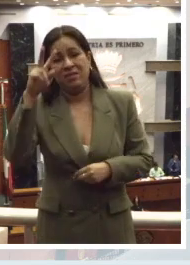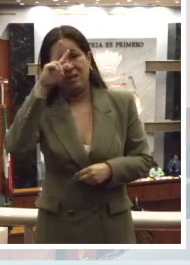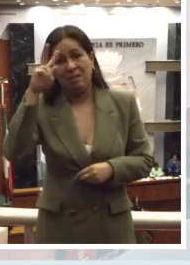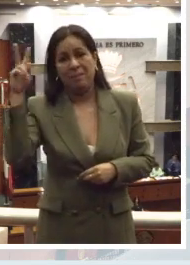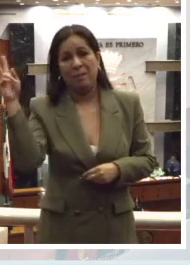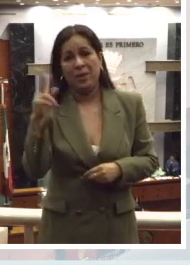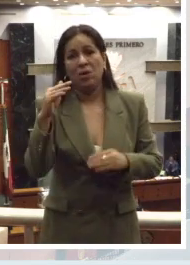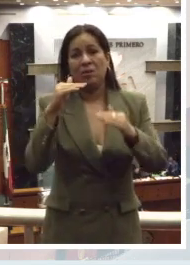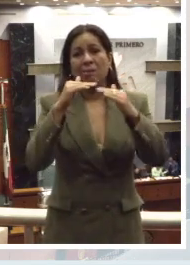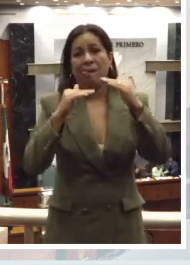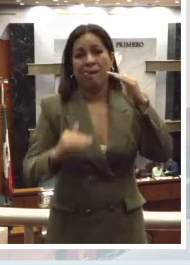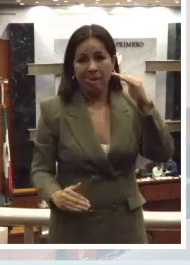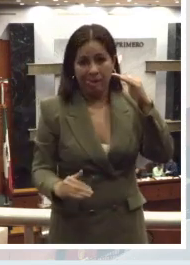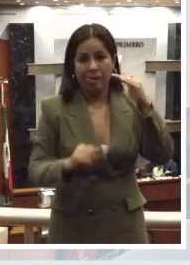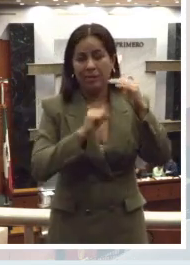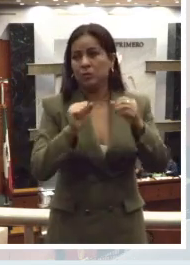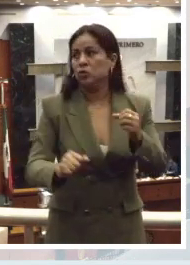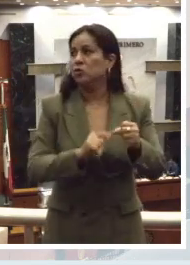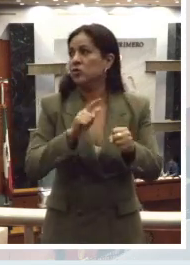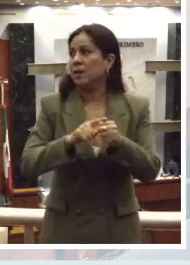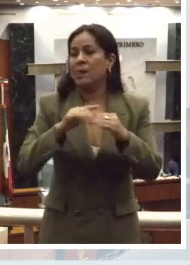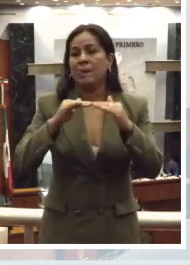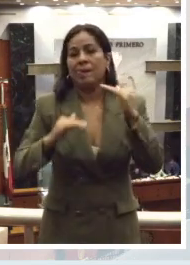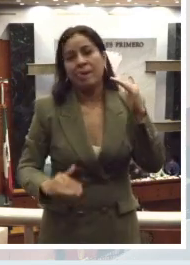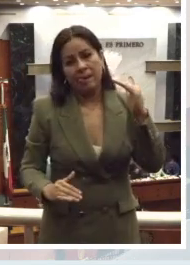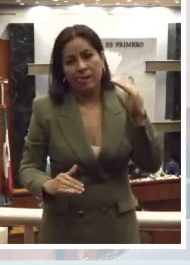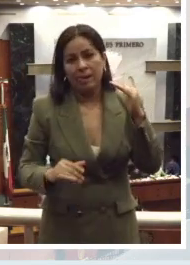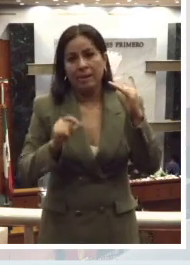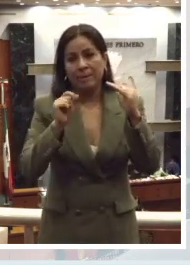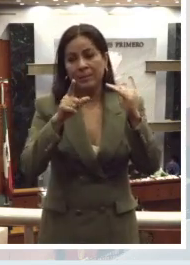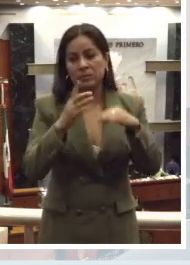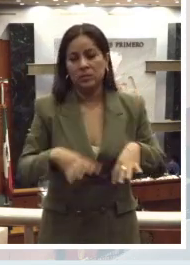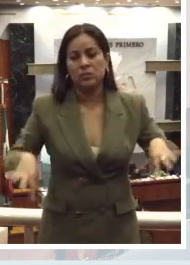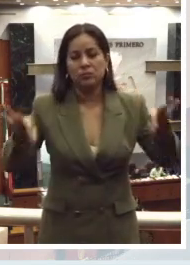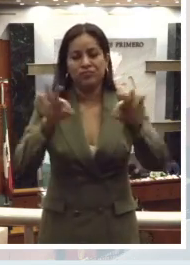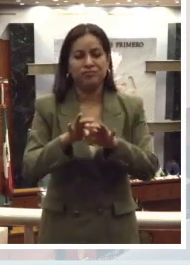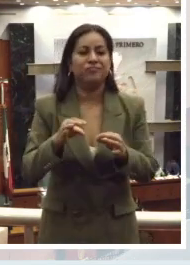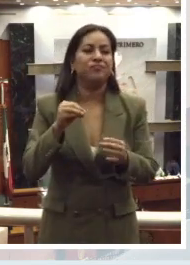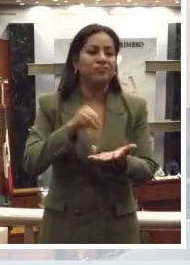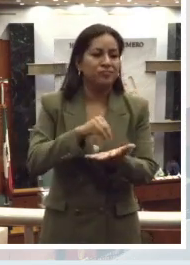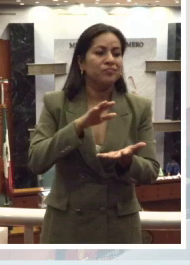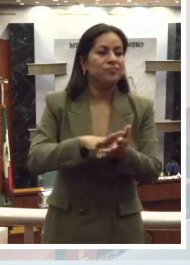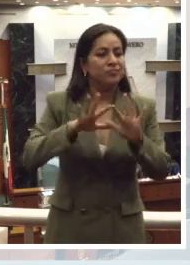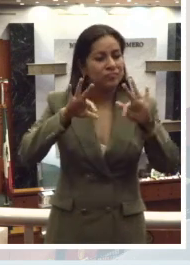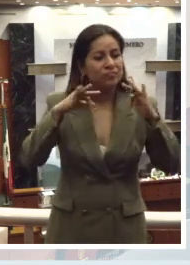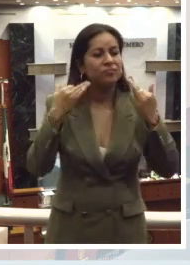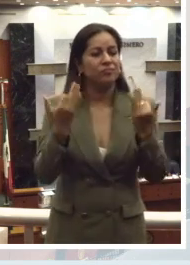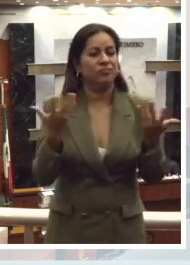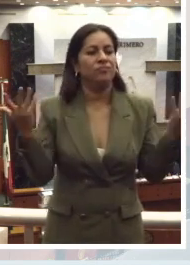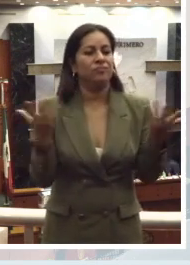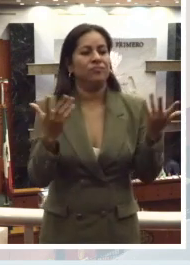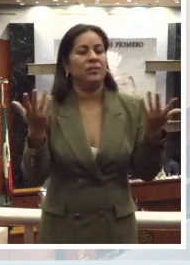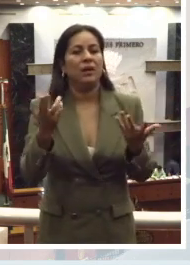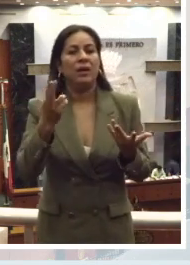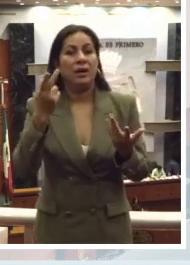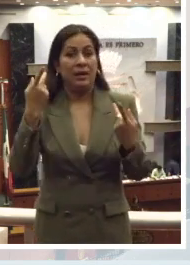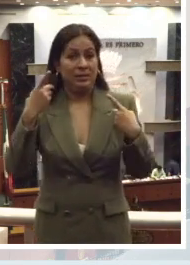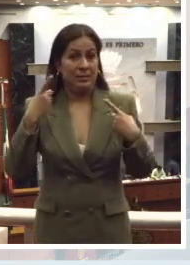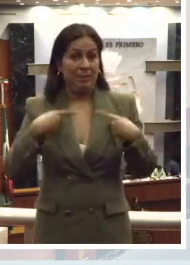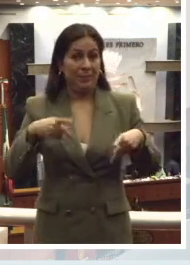mayor desigualdad social. Es fundamental establecer un mecanismo que permita a los